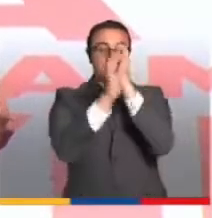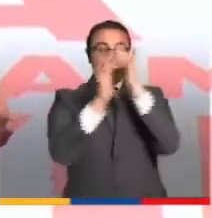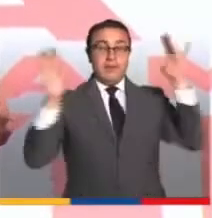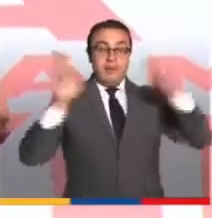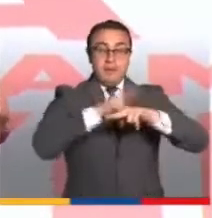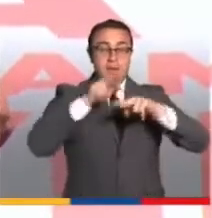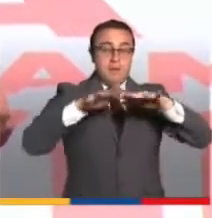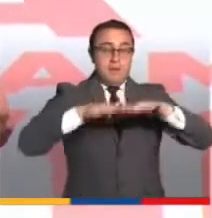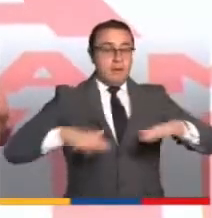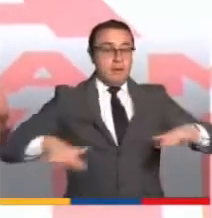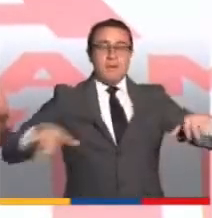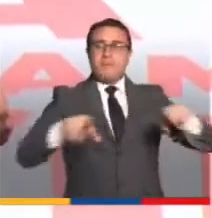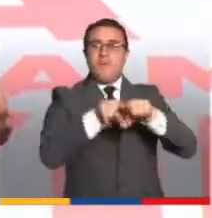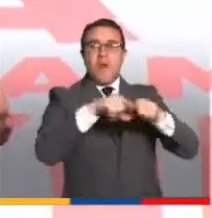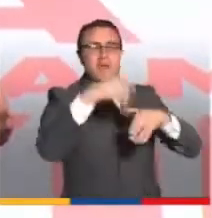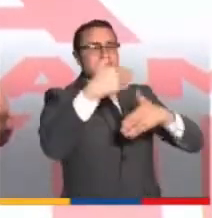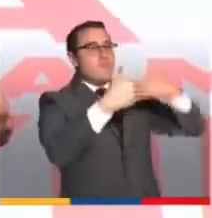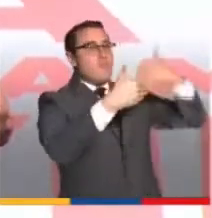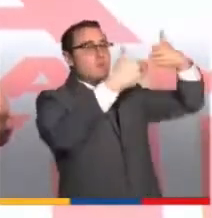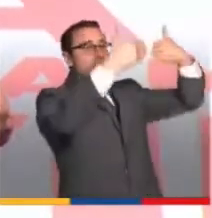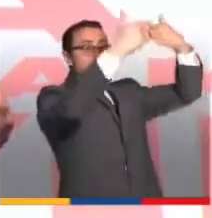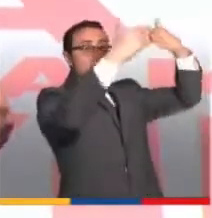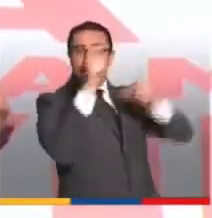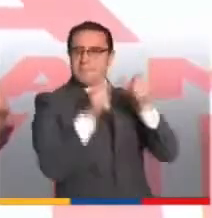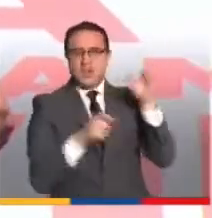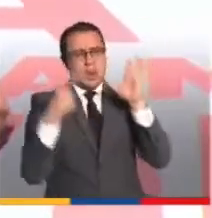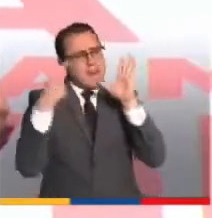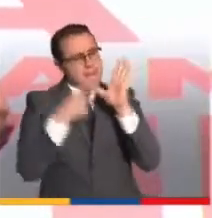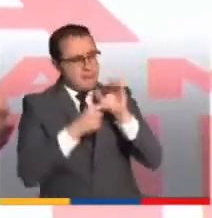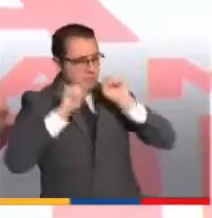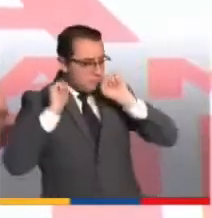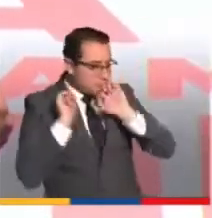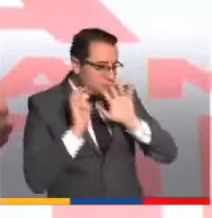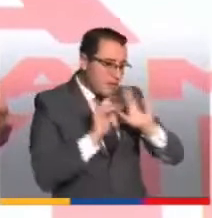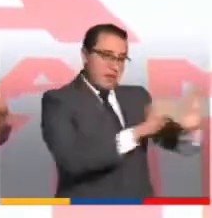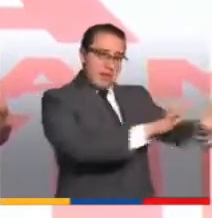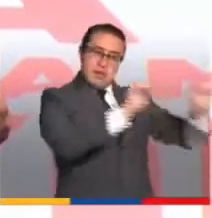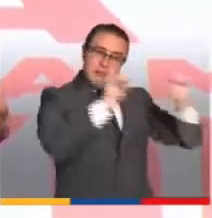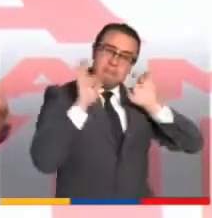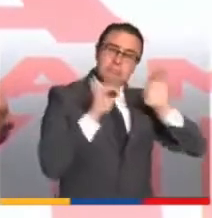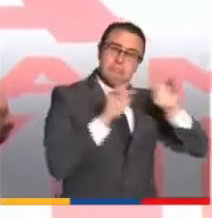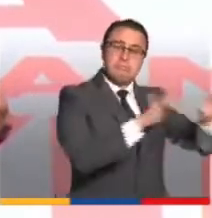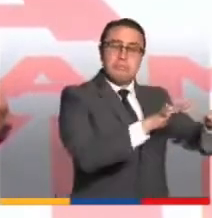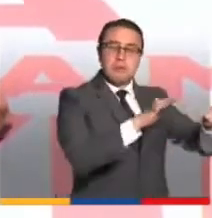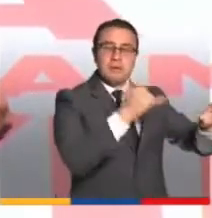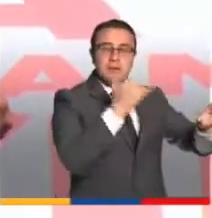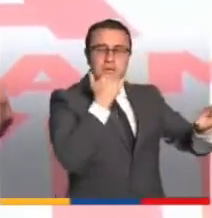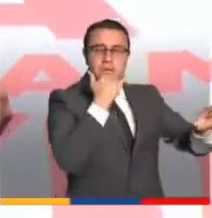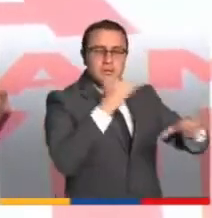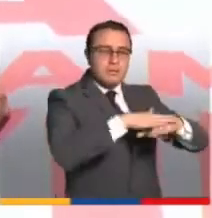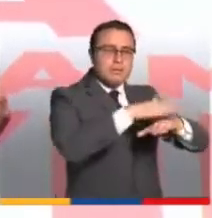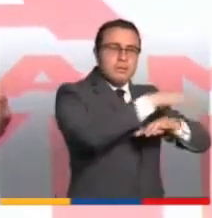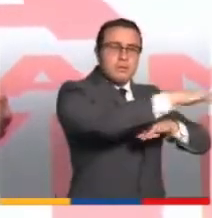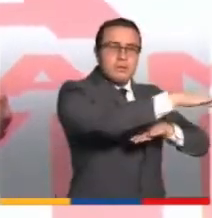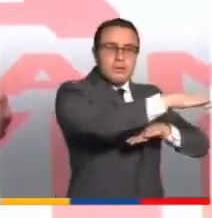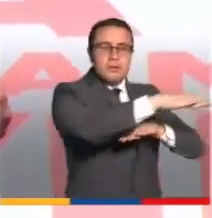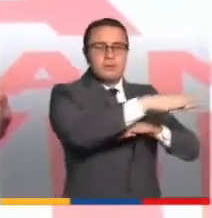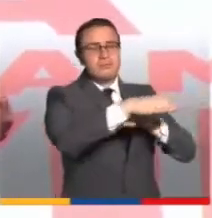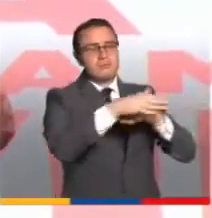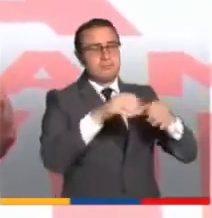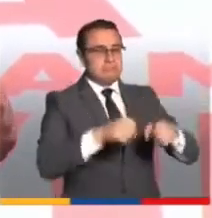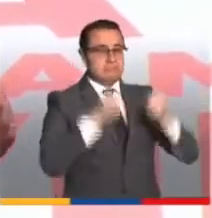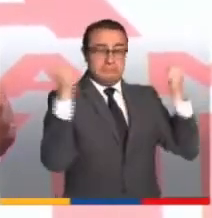atravesada por miles y miles de personas, ha originado desastres, tristezas, en